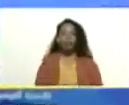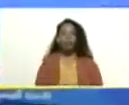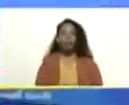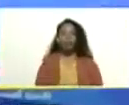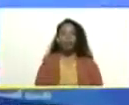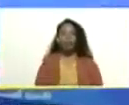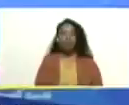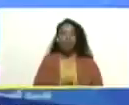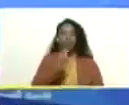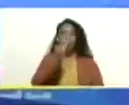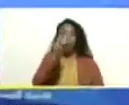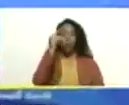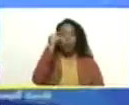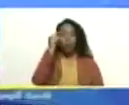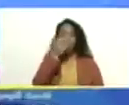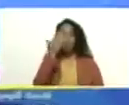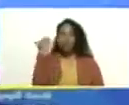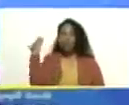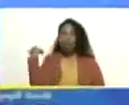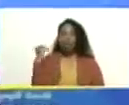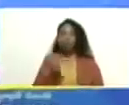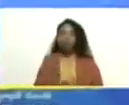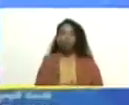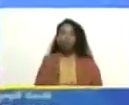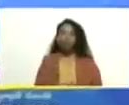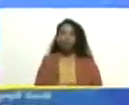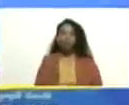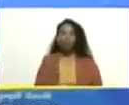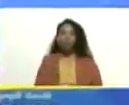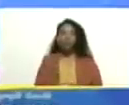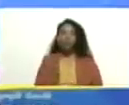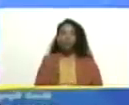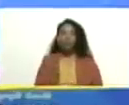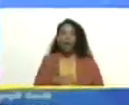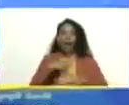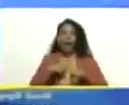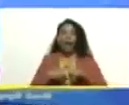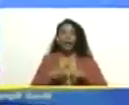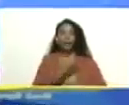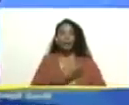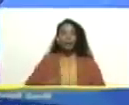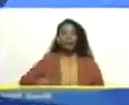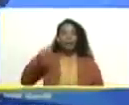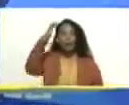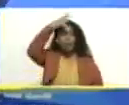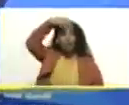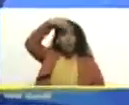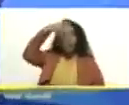Hace 2 días, el expresidente de los Estados Unidos, Donald Trump,